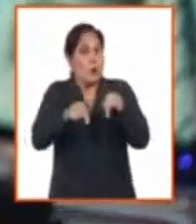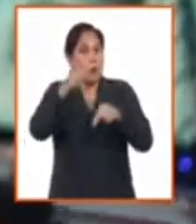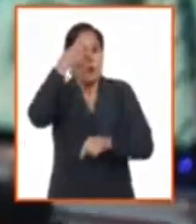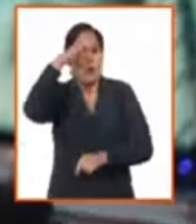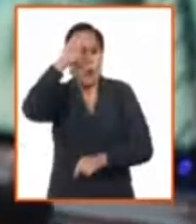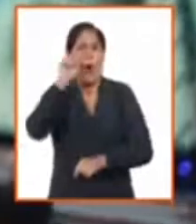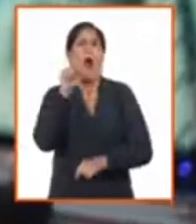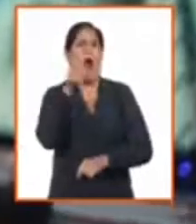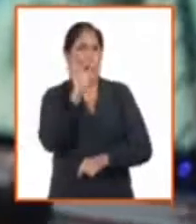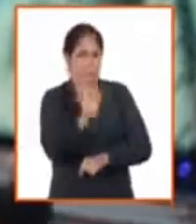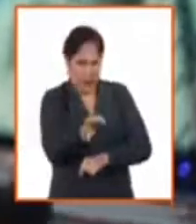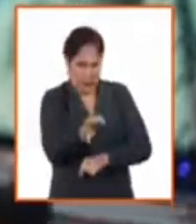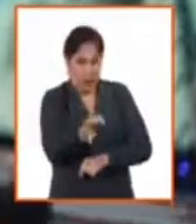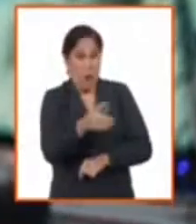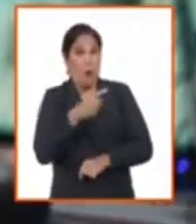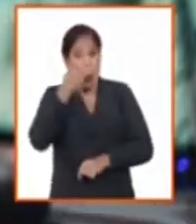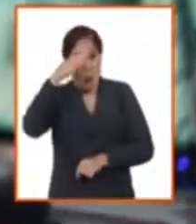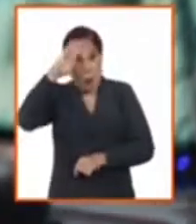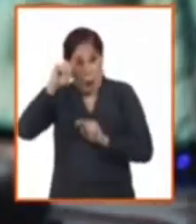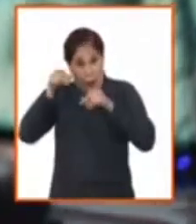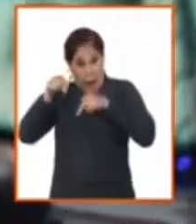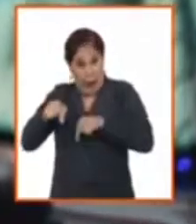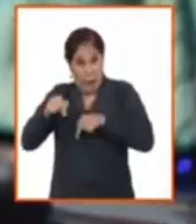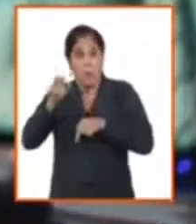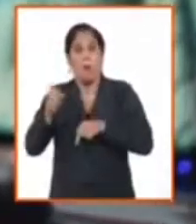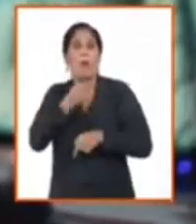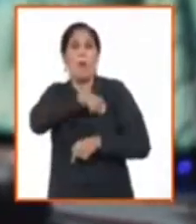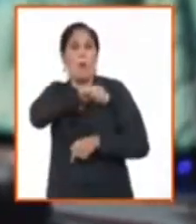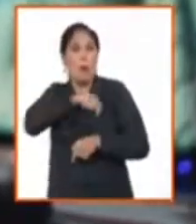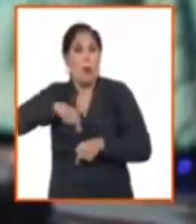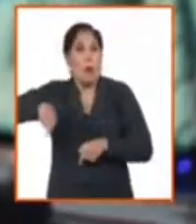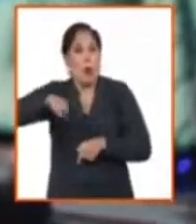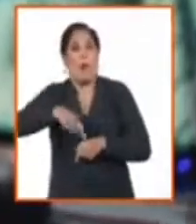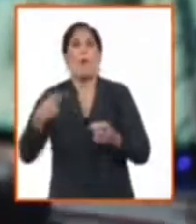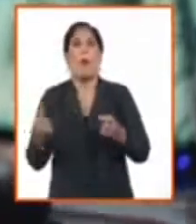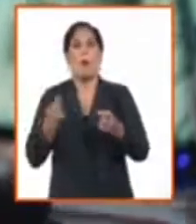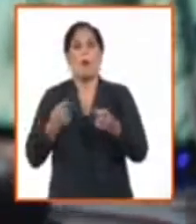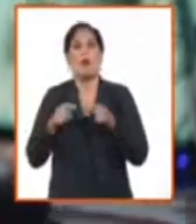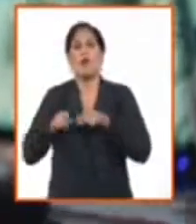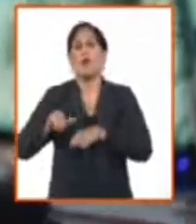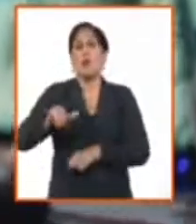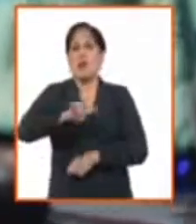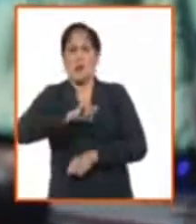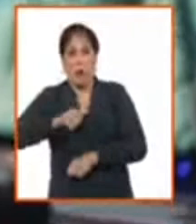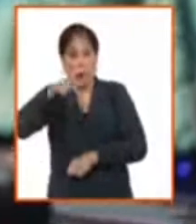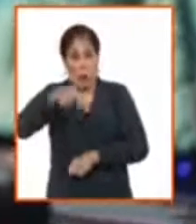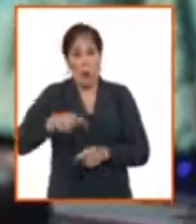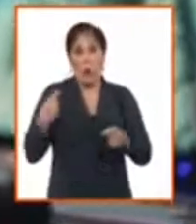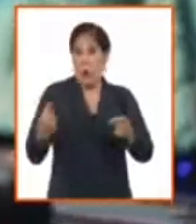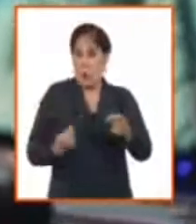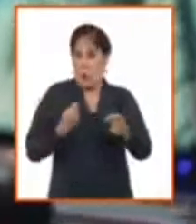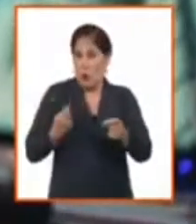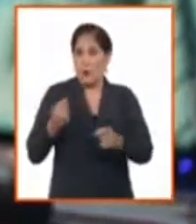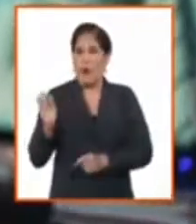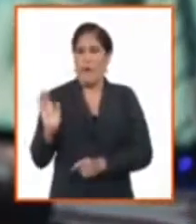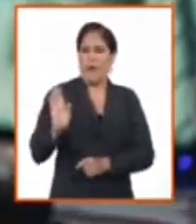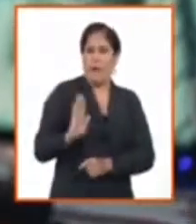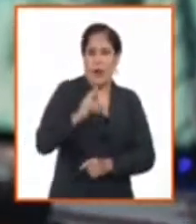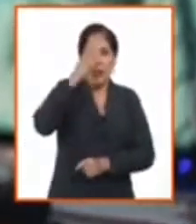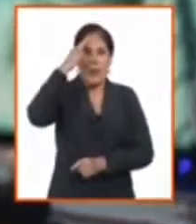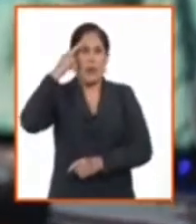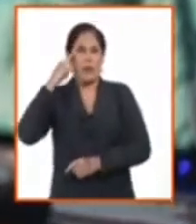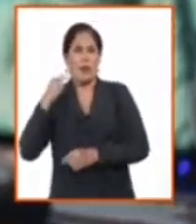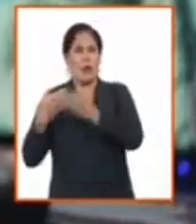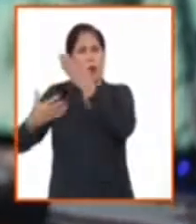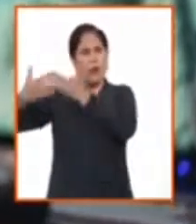y donde quiera que esté cuba estarán los pueblos en lucha la lucha que compartimos hoy viene de otros siglos y ha costado